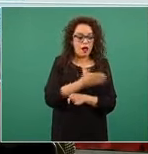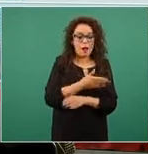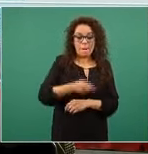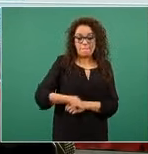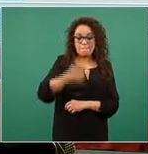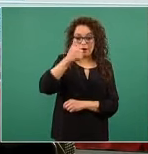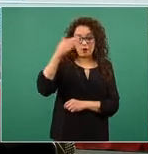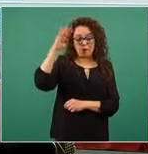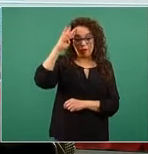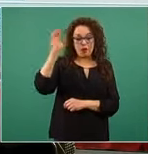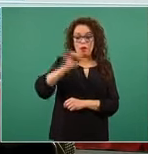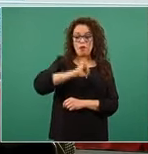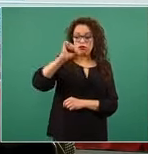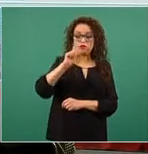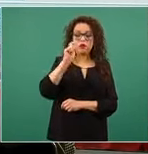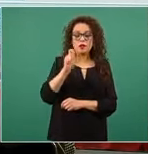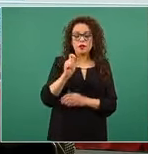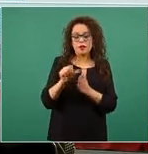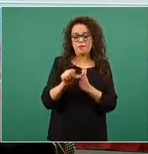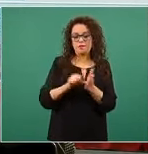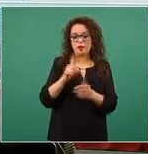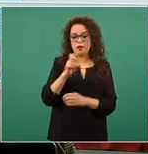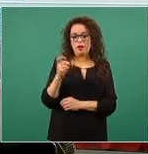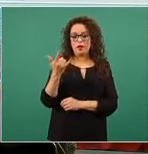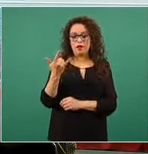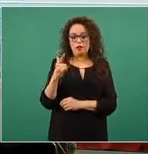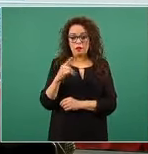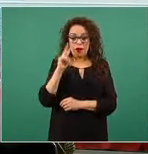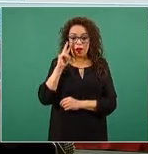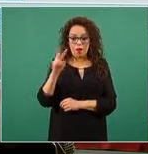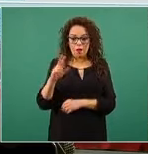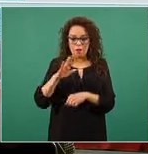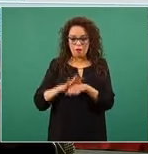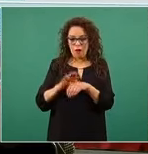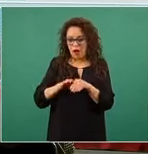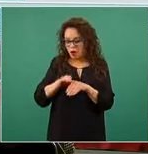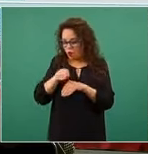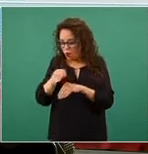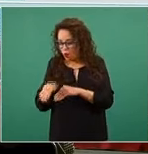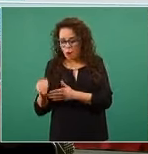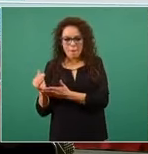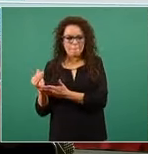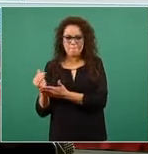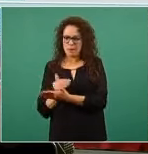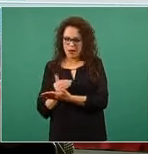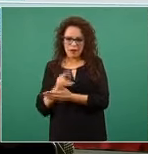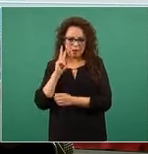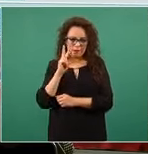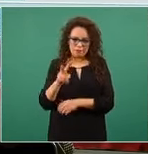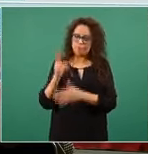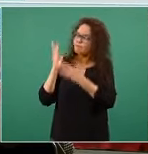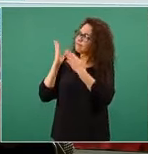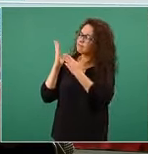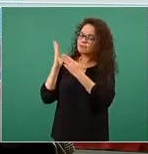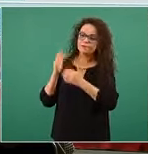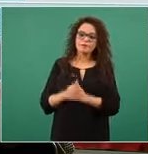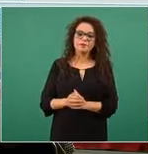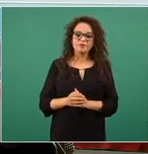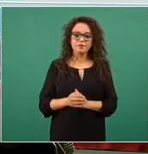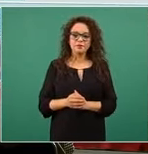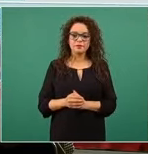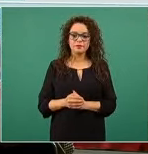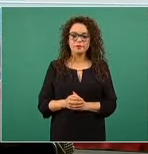pico a finales del mes de julio. Vemos este punto aquí más bajo y bueno, pudiera representar situaciones similares a las